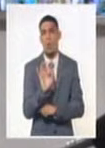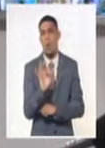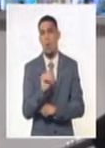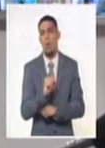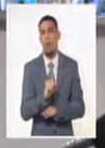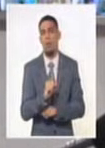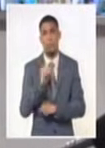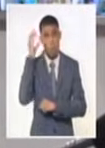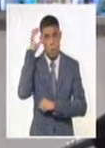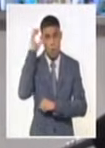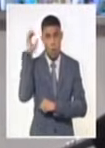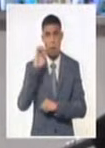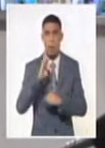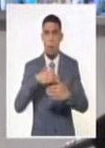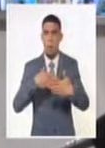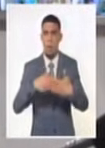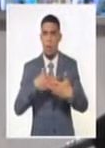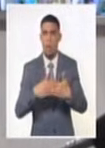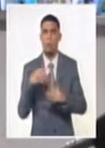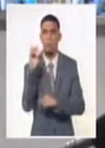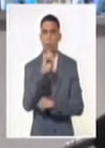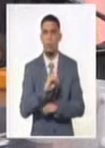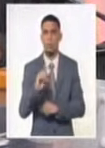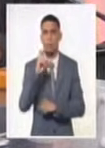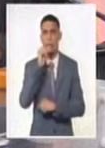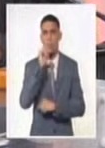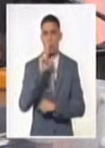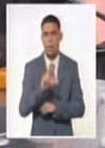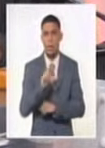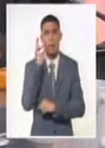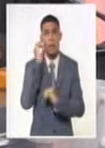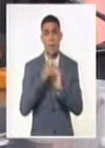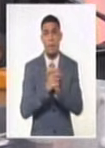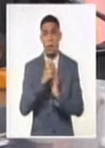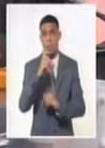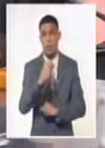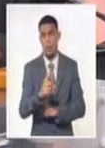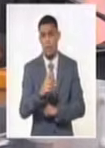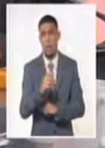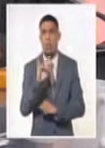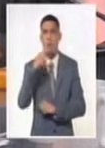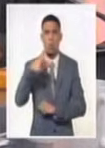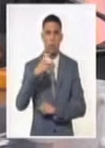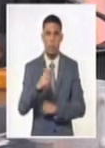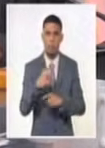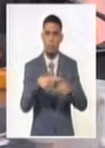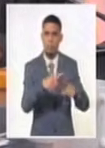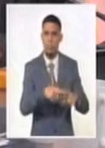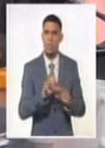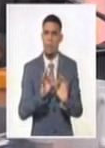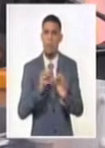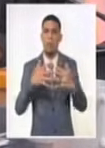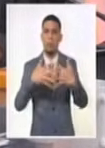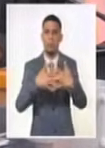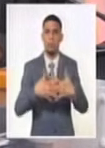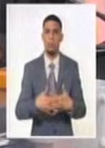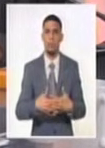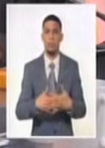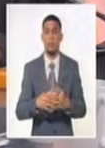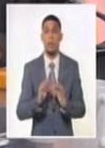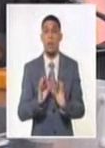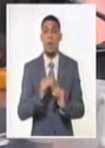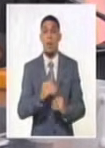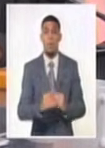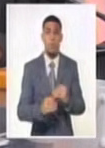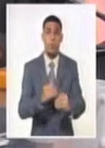entidades laborales, organizaciones de masa, organizaciones estudiantiles, juveniles, y es que, aunque efectivamente el proceso educativo es un proceso muy